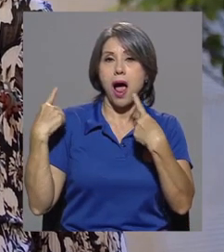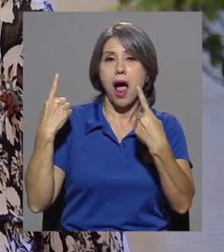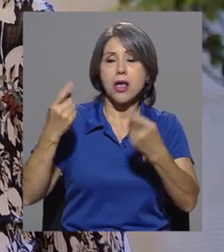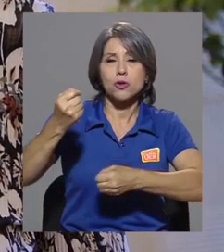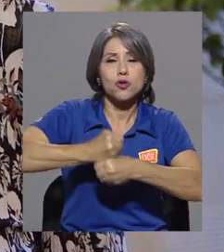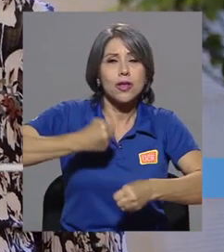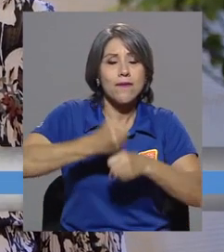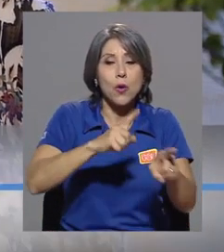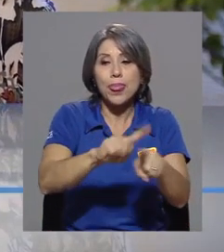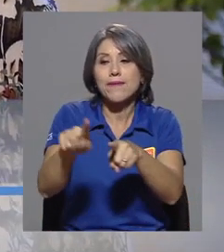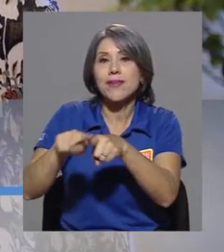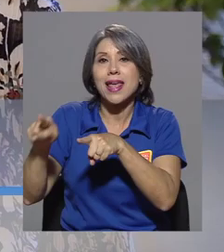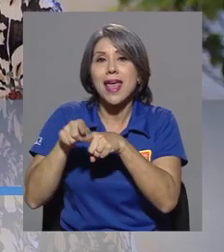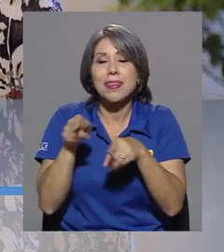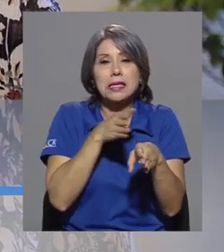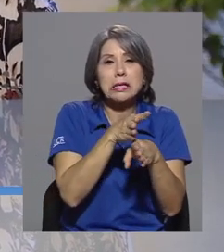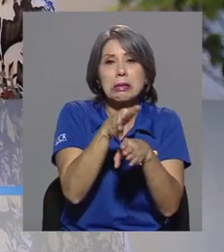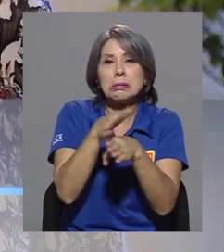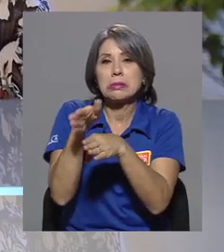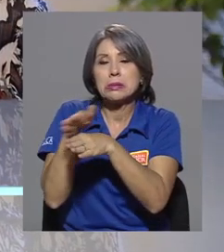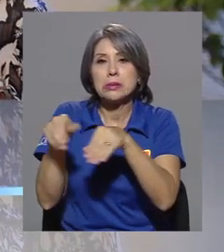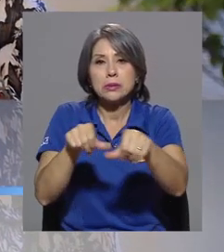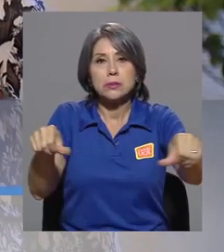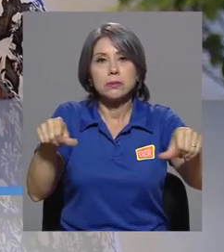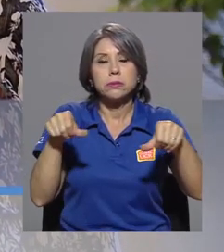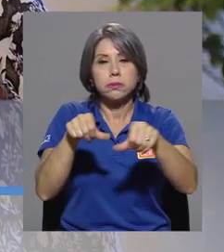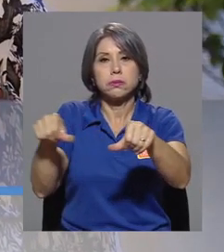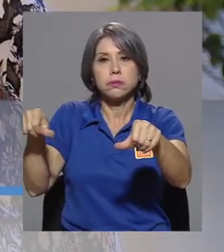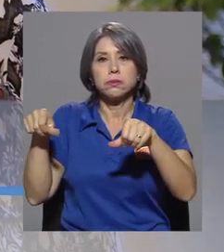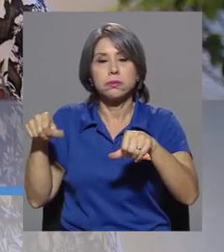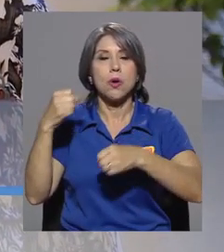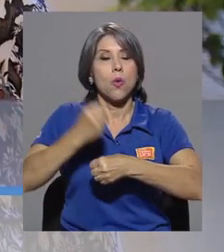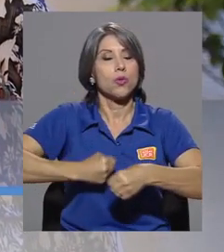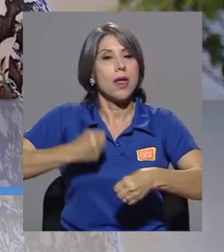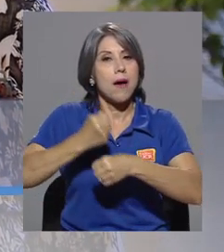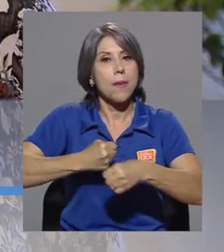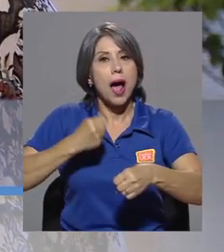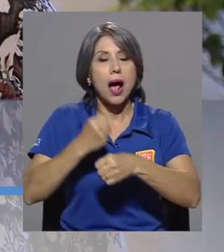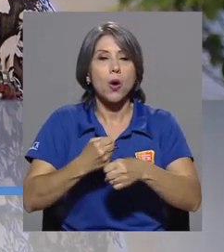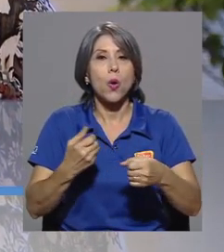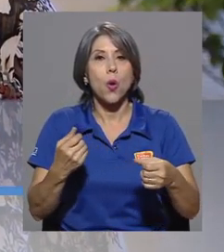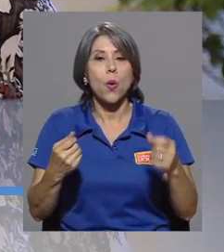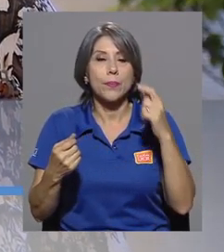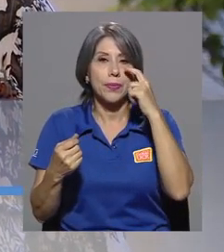trabajo interdisciplinario, de un trabajo que ha sido